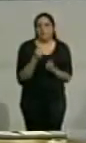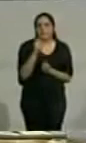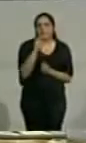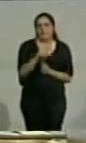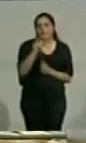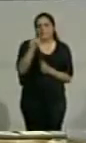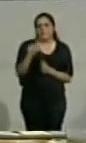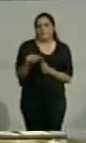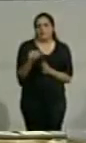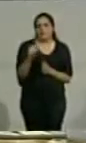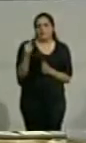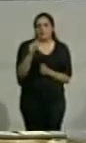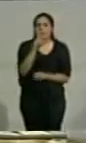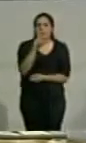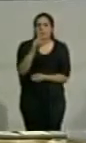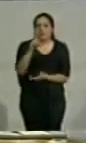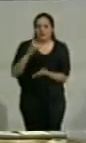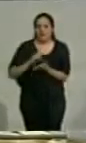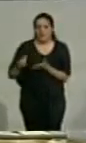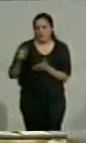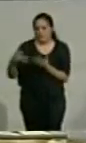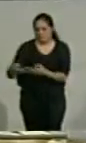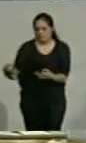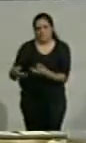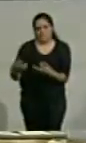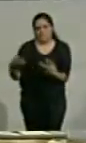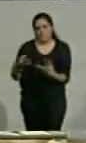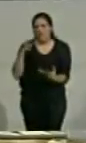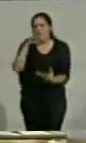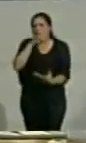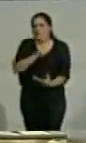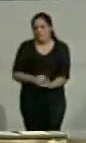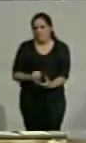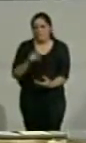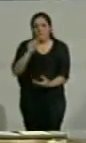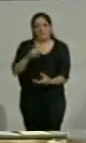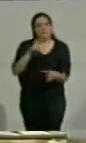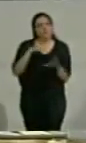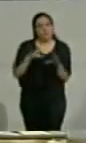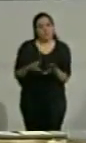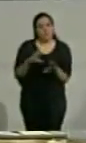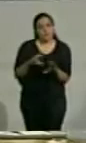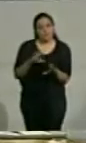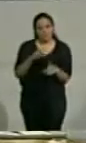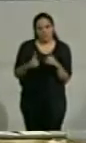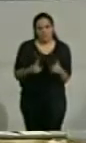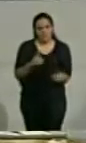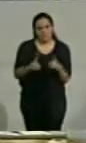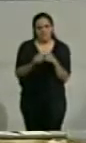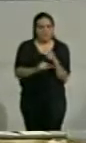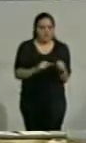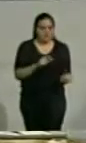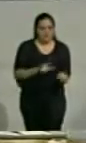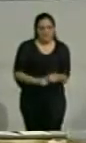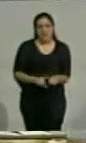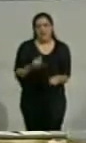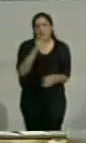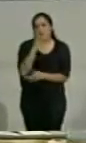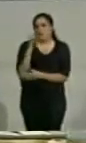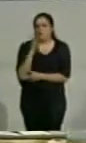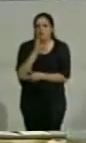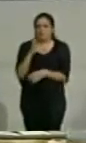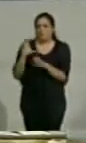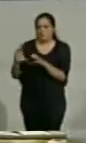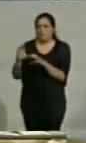del desierto, la conservación de la diversidad biológica, el desarrollo sostenible, la protección del medio